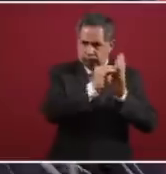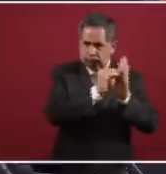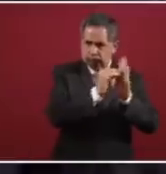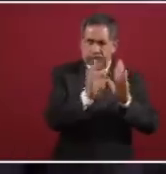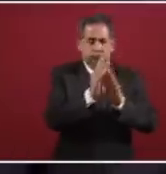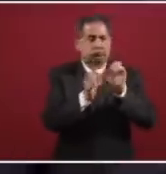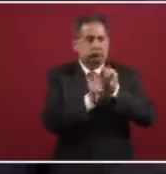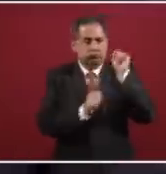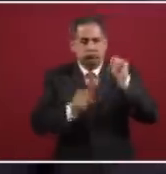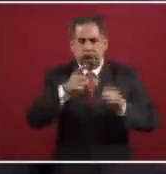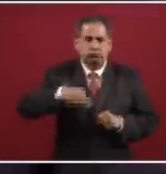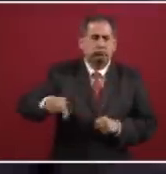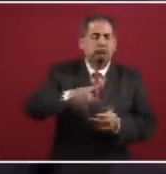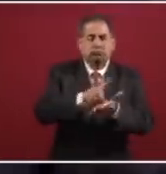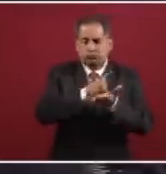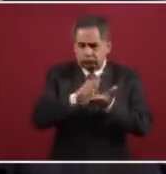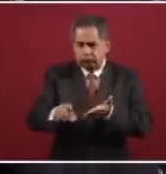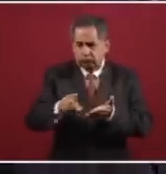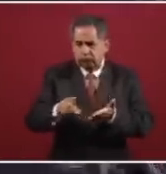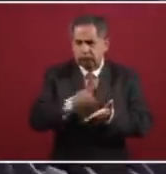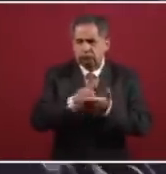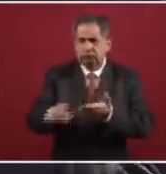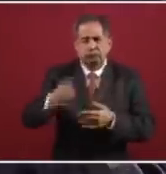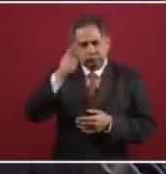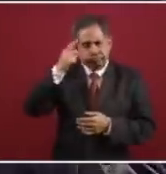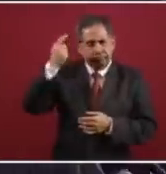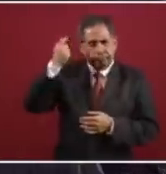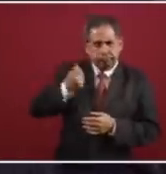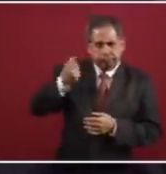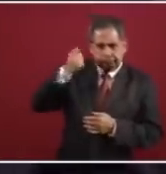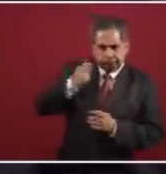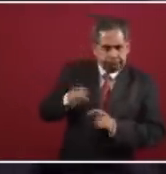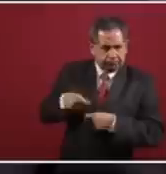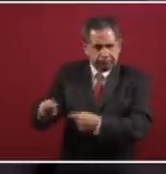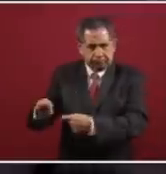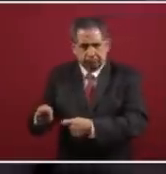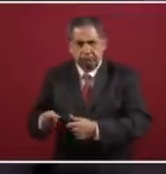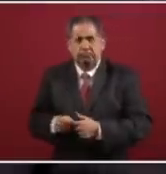estos derechos: el derecho a la pensión,